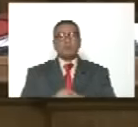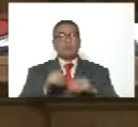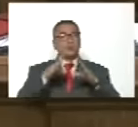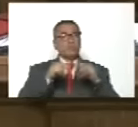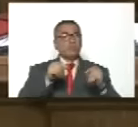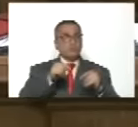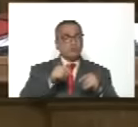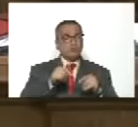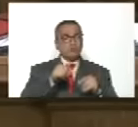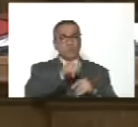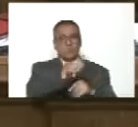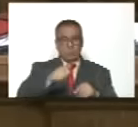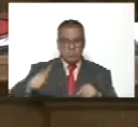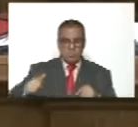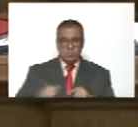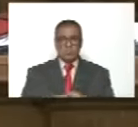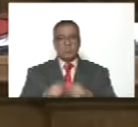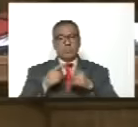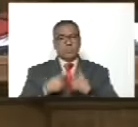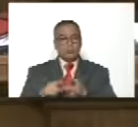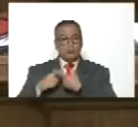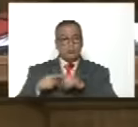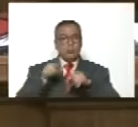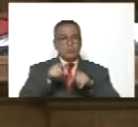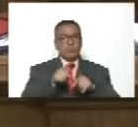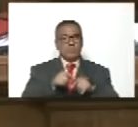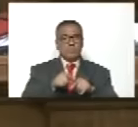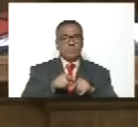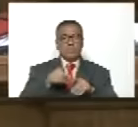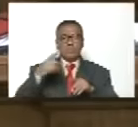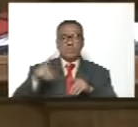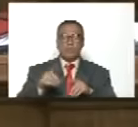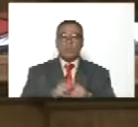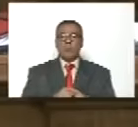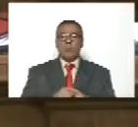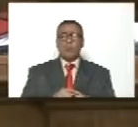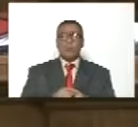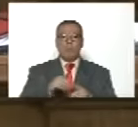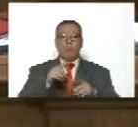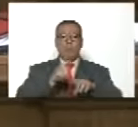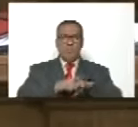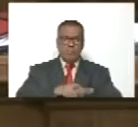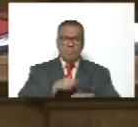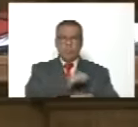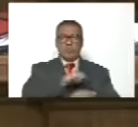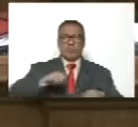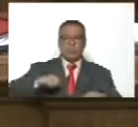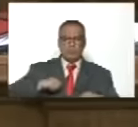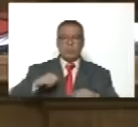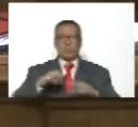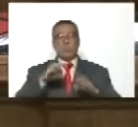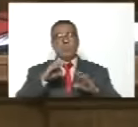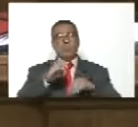toda agrupación de personas, independientemente de su denominación, de carácter privado,